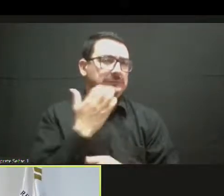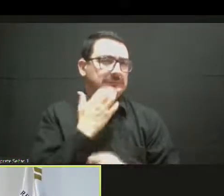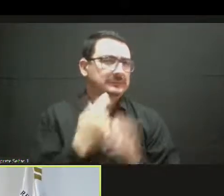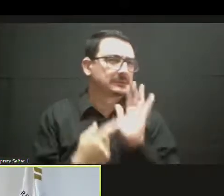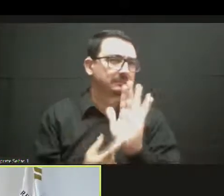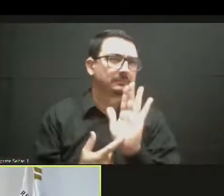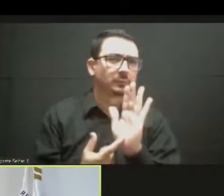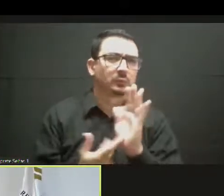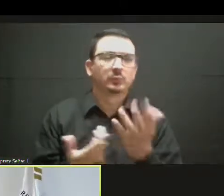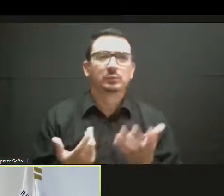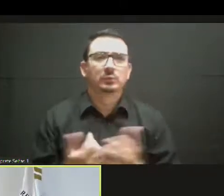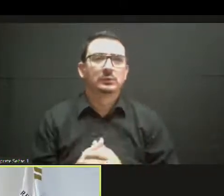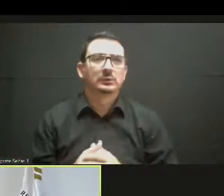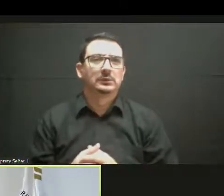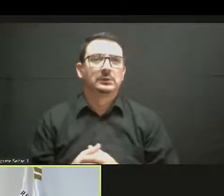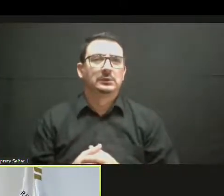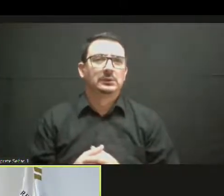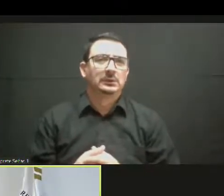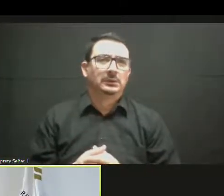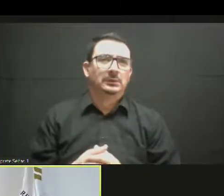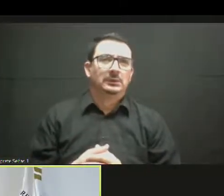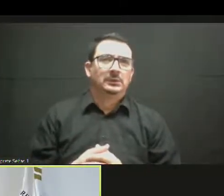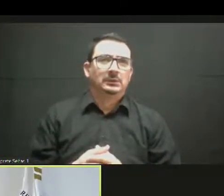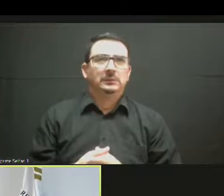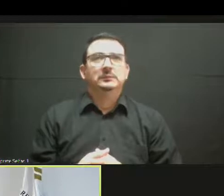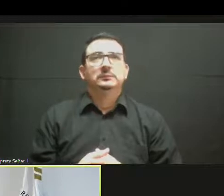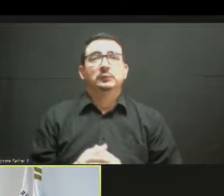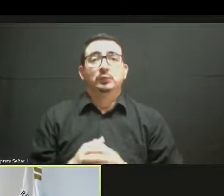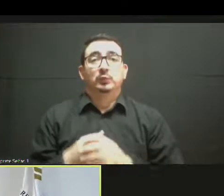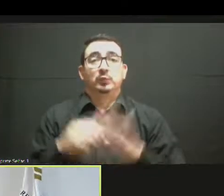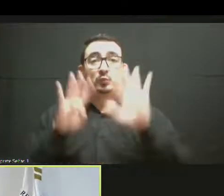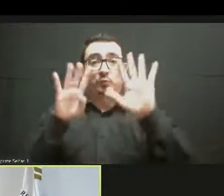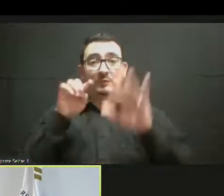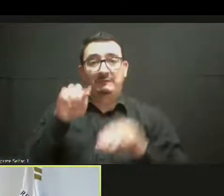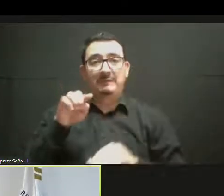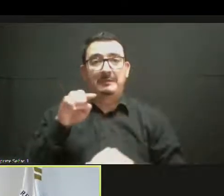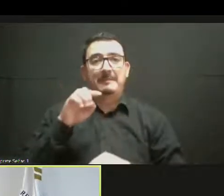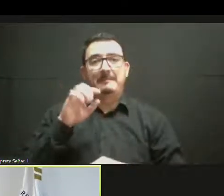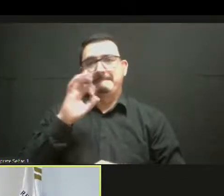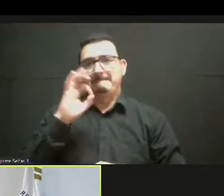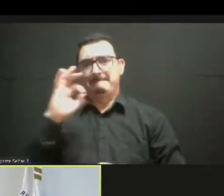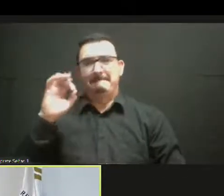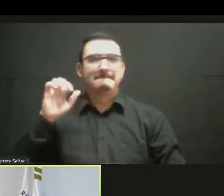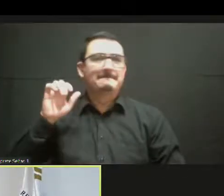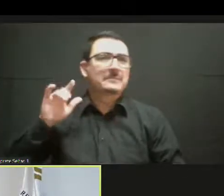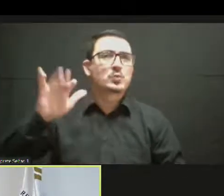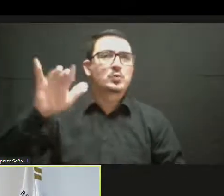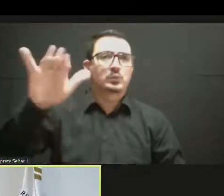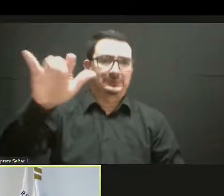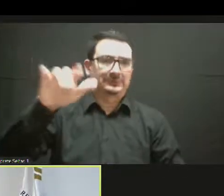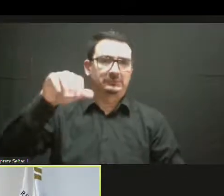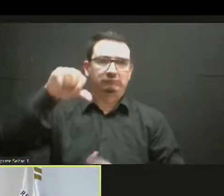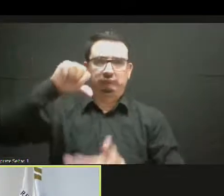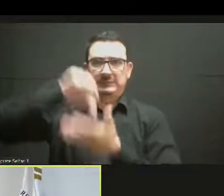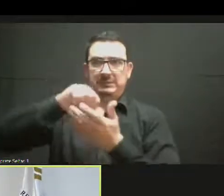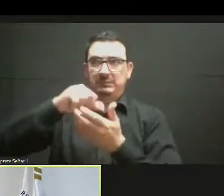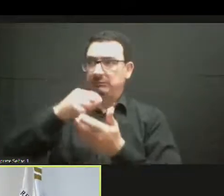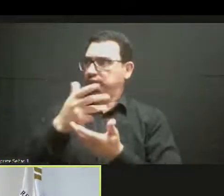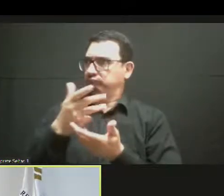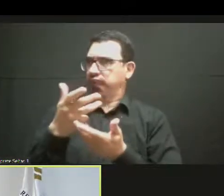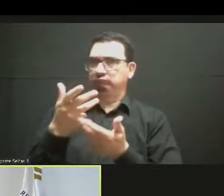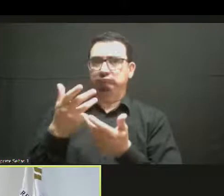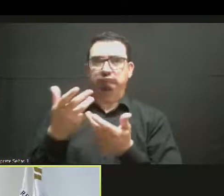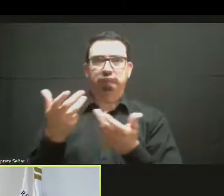9.345.6 millones, según estadísticas del Banco Central. De estas, las industrias creativas y otros servicios